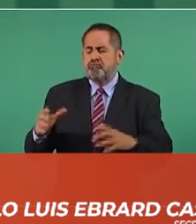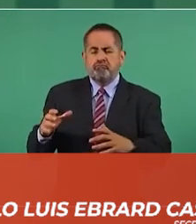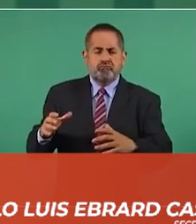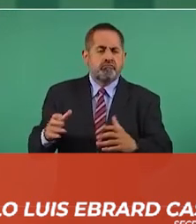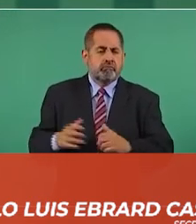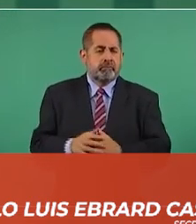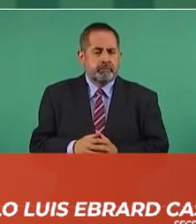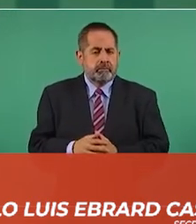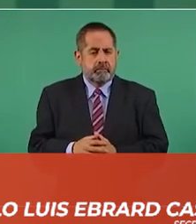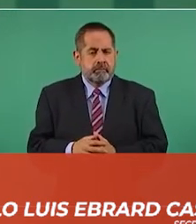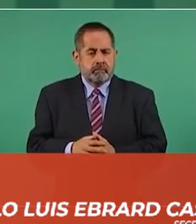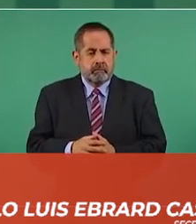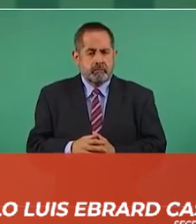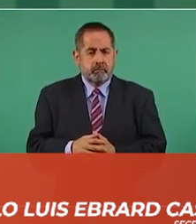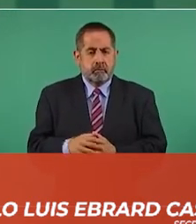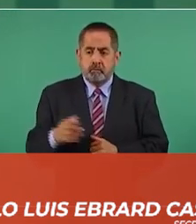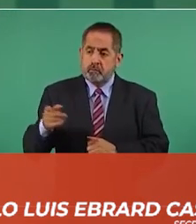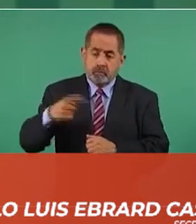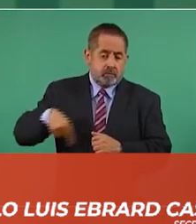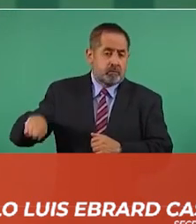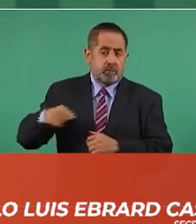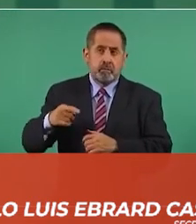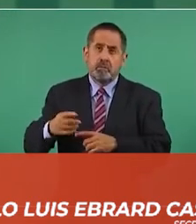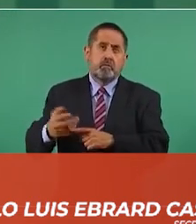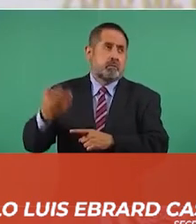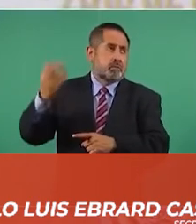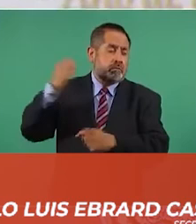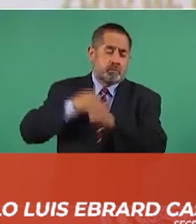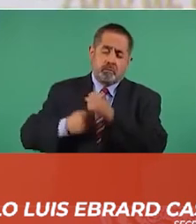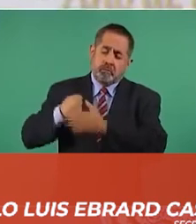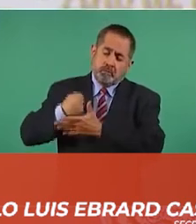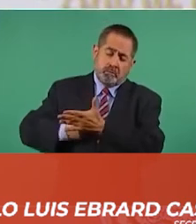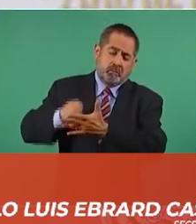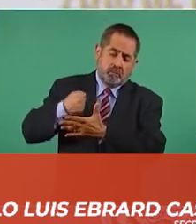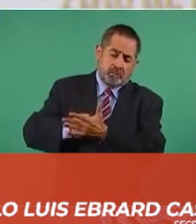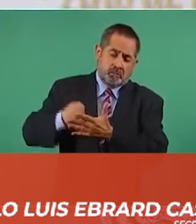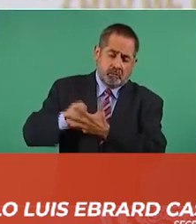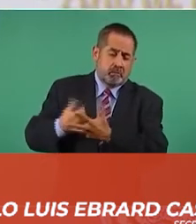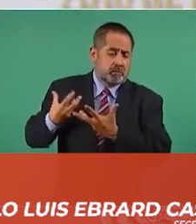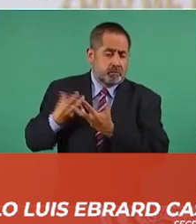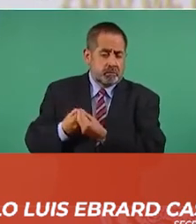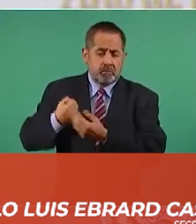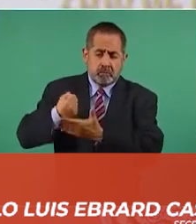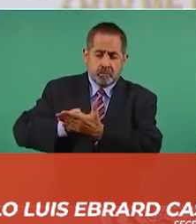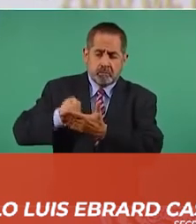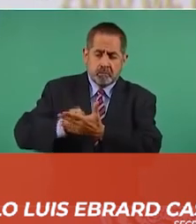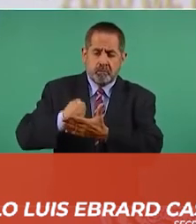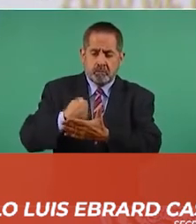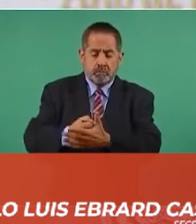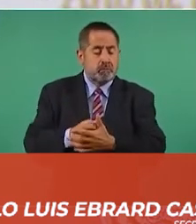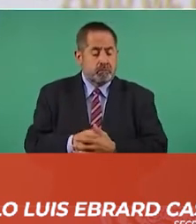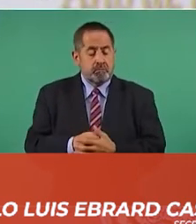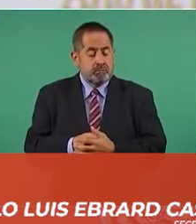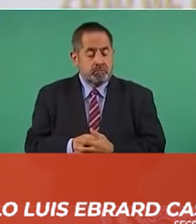que han venido luchando desde hace mucho tiempo y